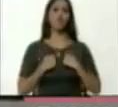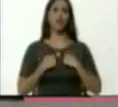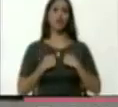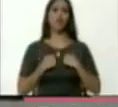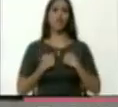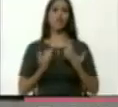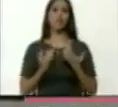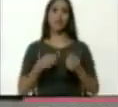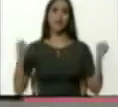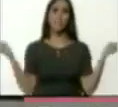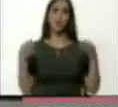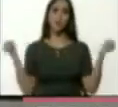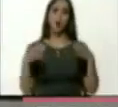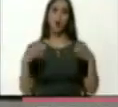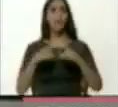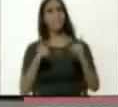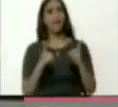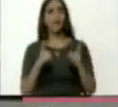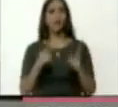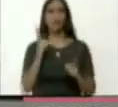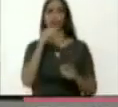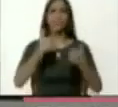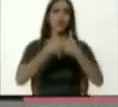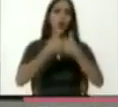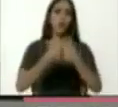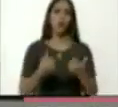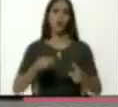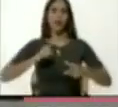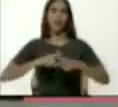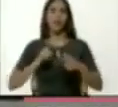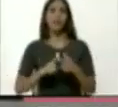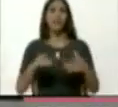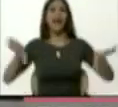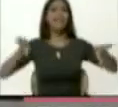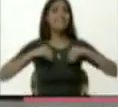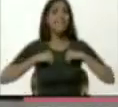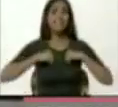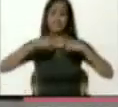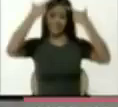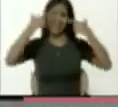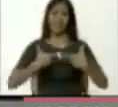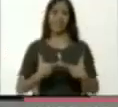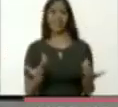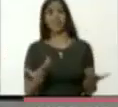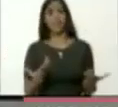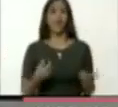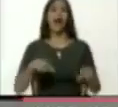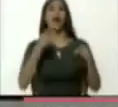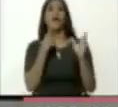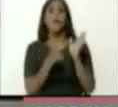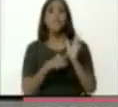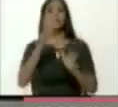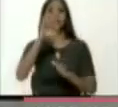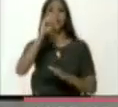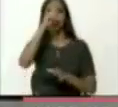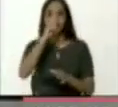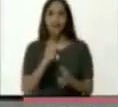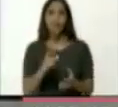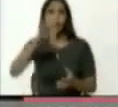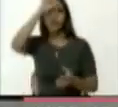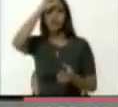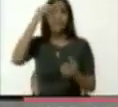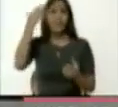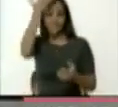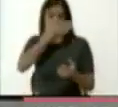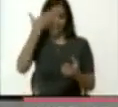santero, pero entonces no tiene novia. Entonces, acéptate, pana, de una vez. Vas a cumplir 50 años y no sabes lo que